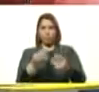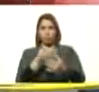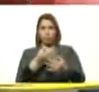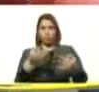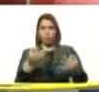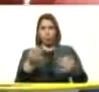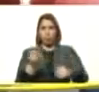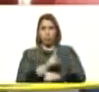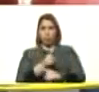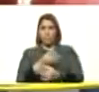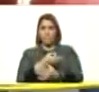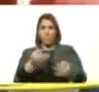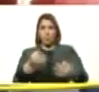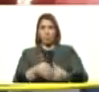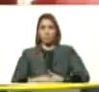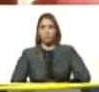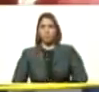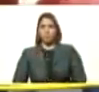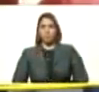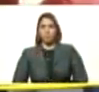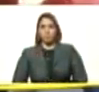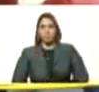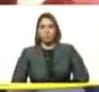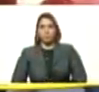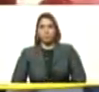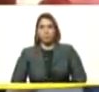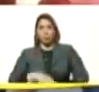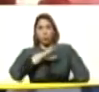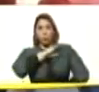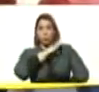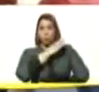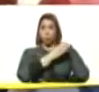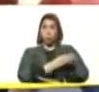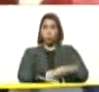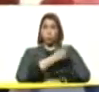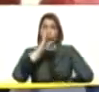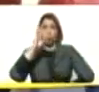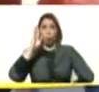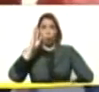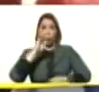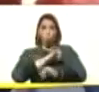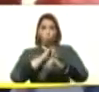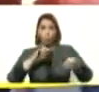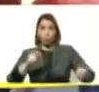y exitoso está arreciando en los últimos días.